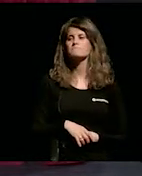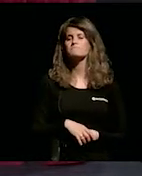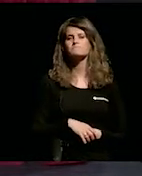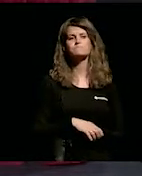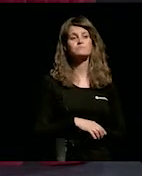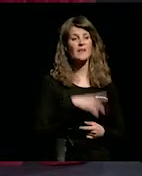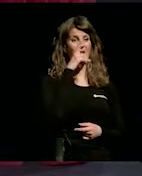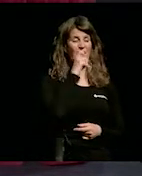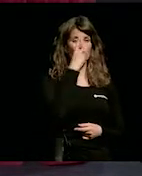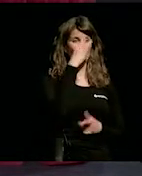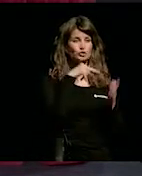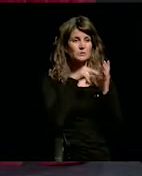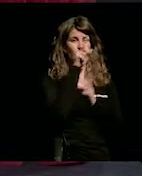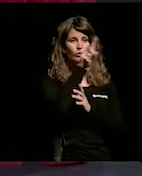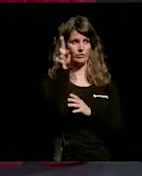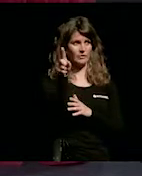En el año